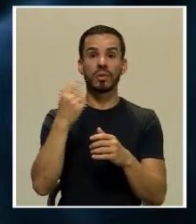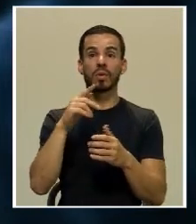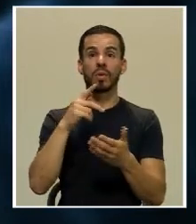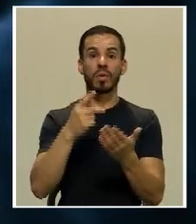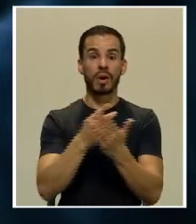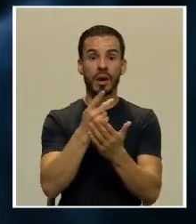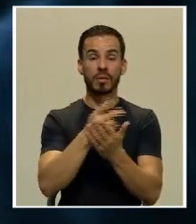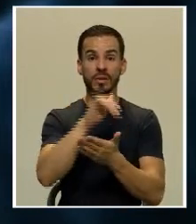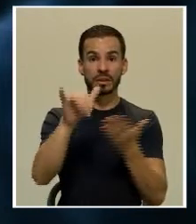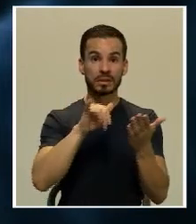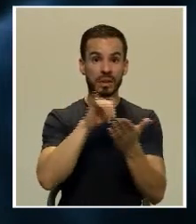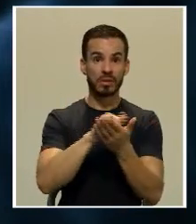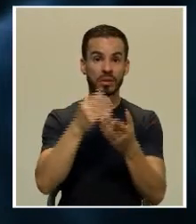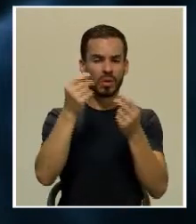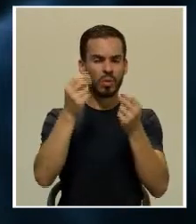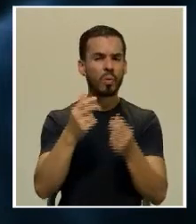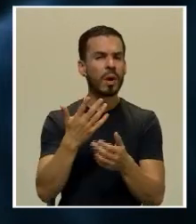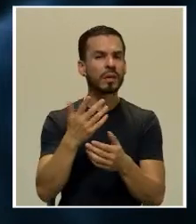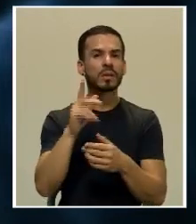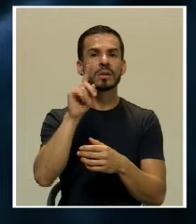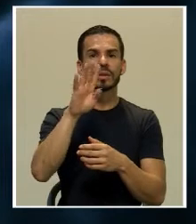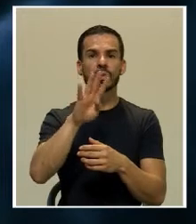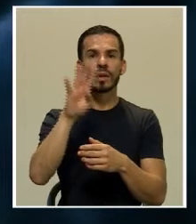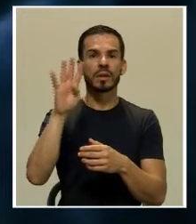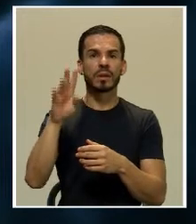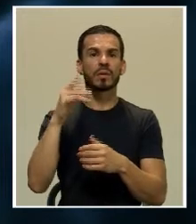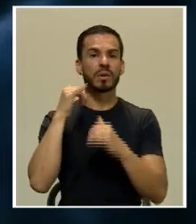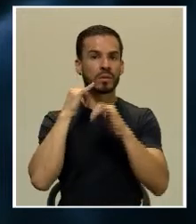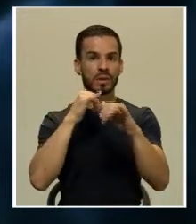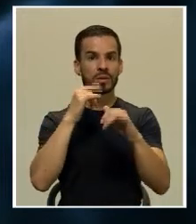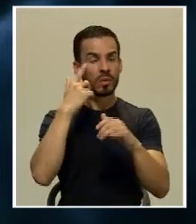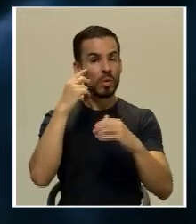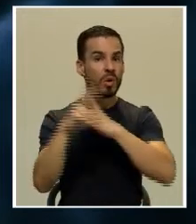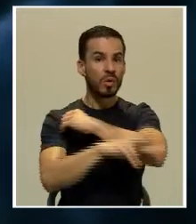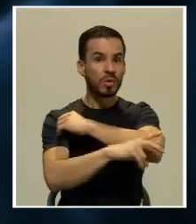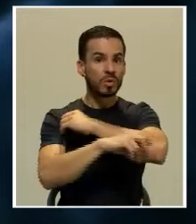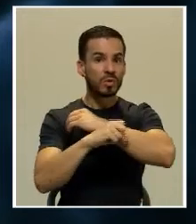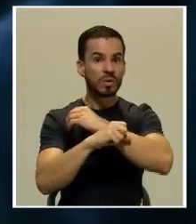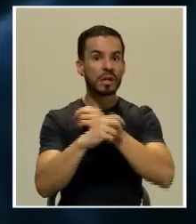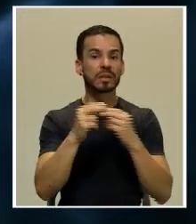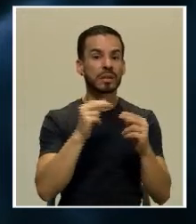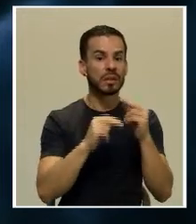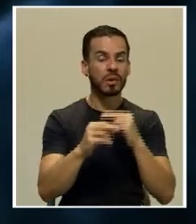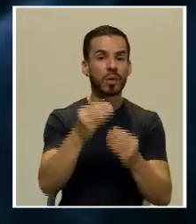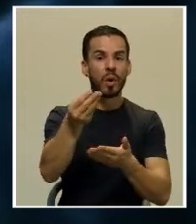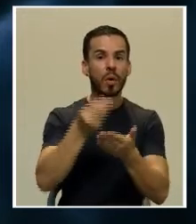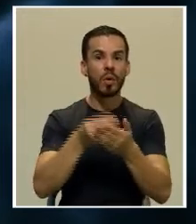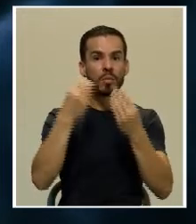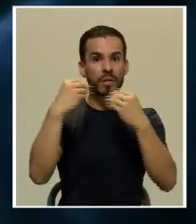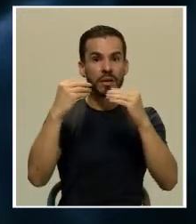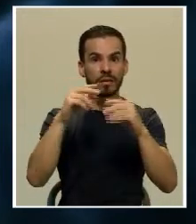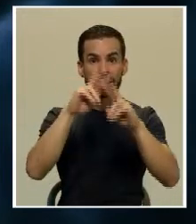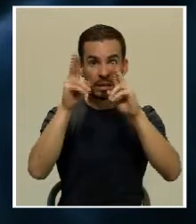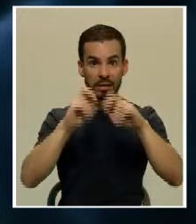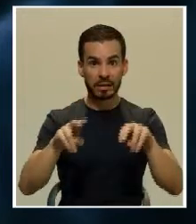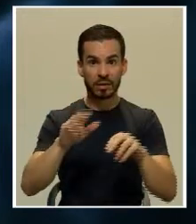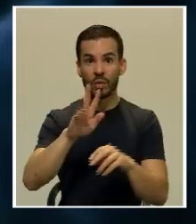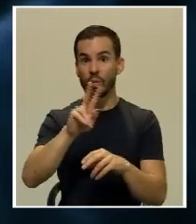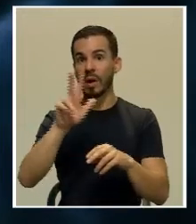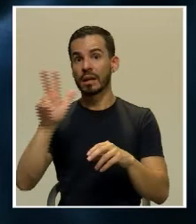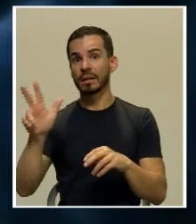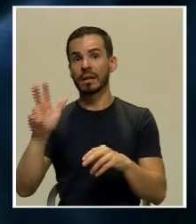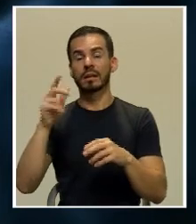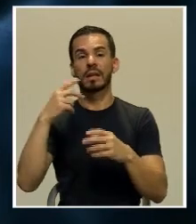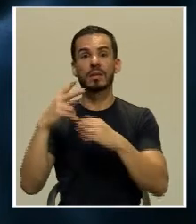en la provincia de San José se contabilizan 144 denuncias por sustracciones de negocios en compra y venta por internet, 43